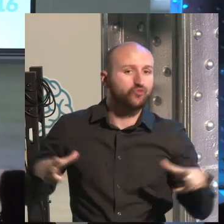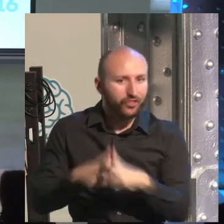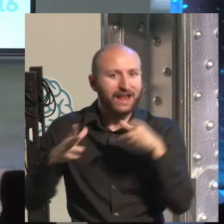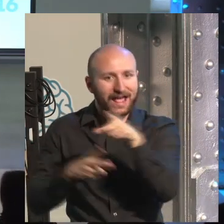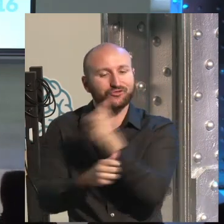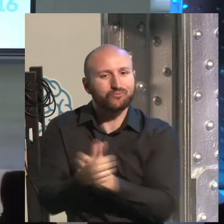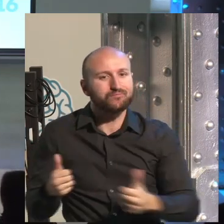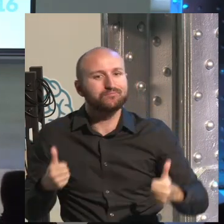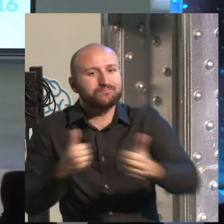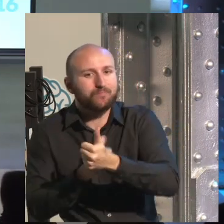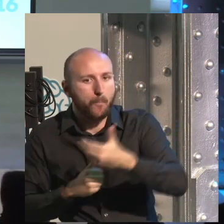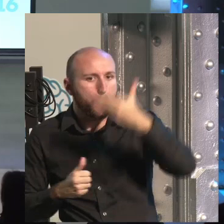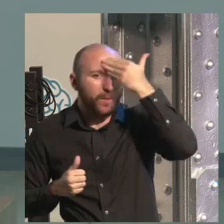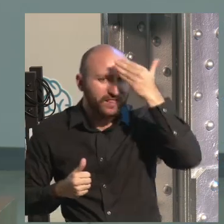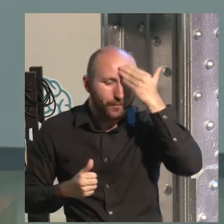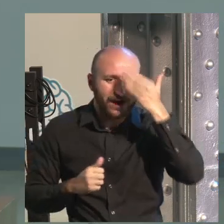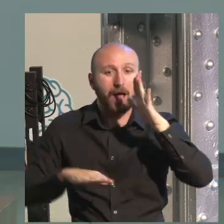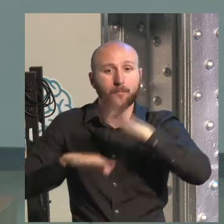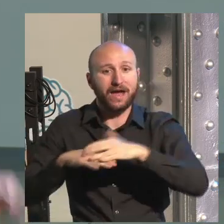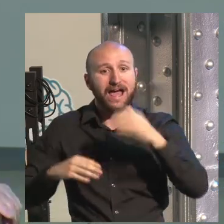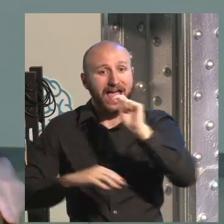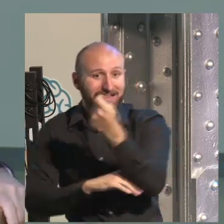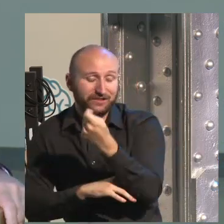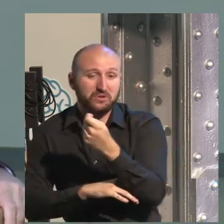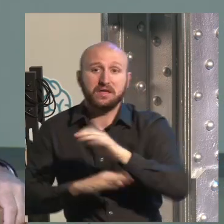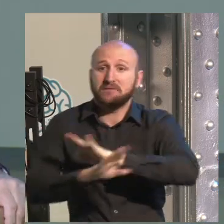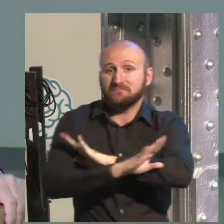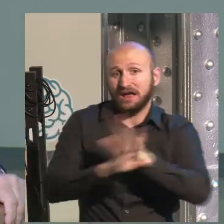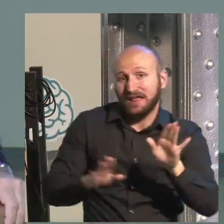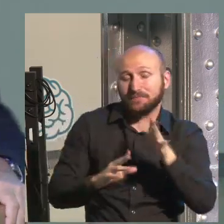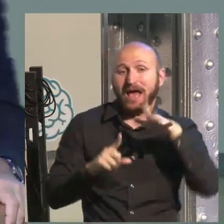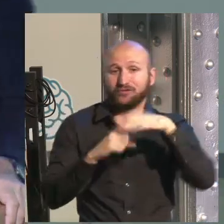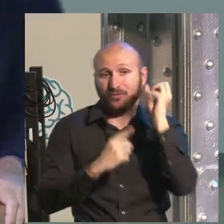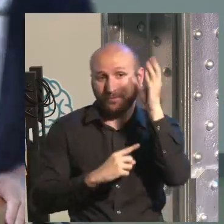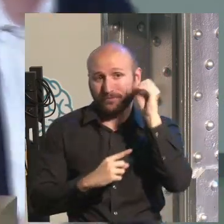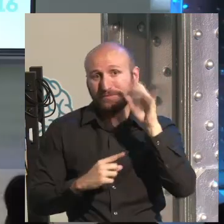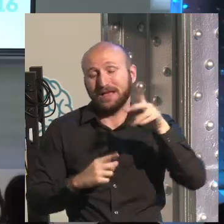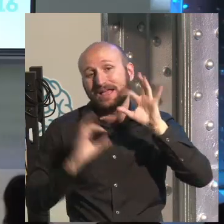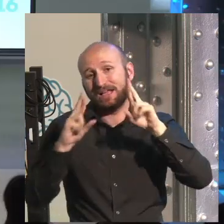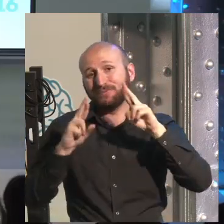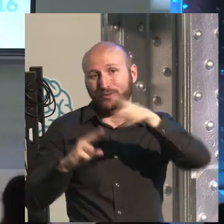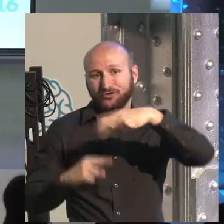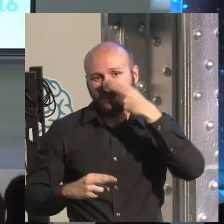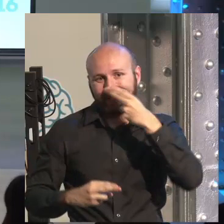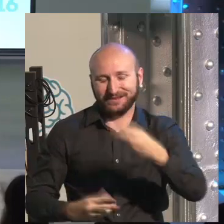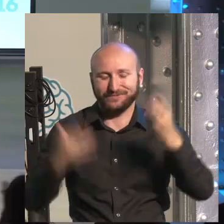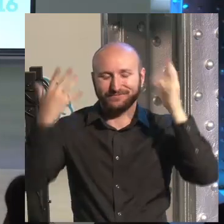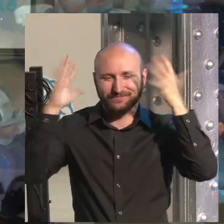factor principal a la hora de tener éxito. Y nada, espero haberos entretenido con estas historias.